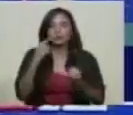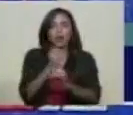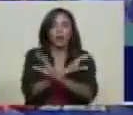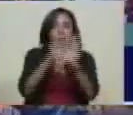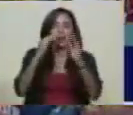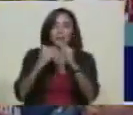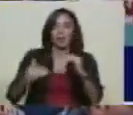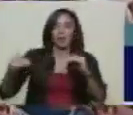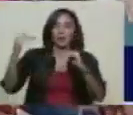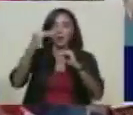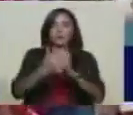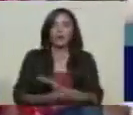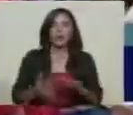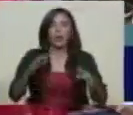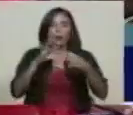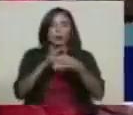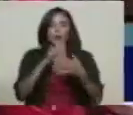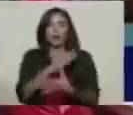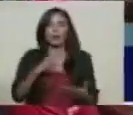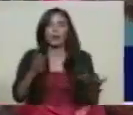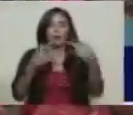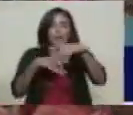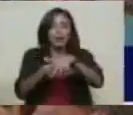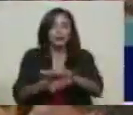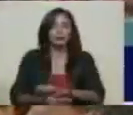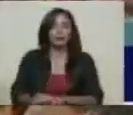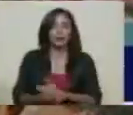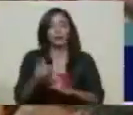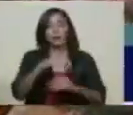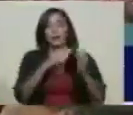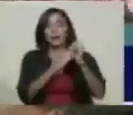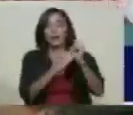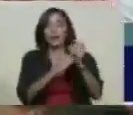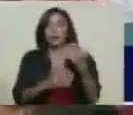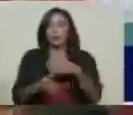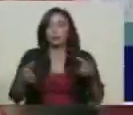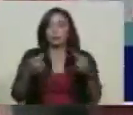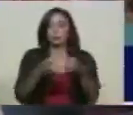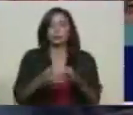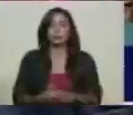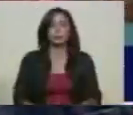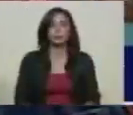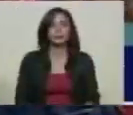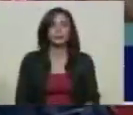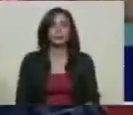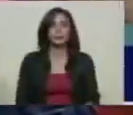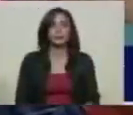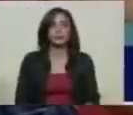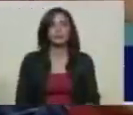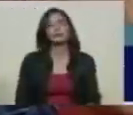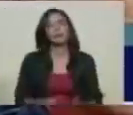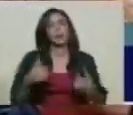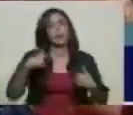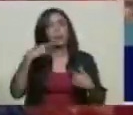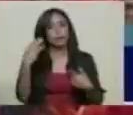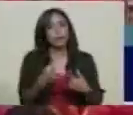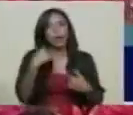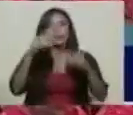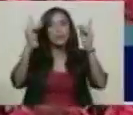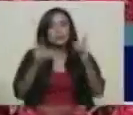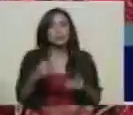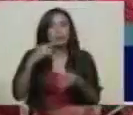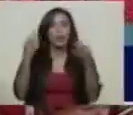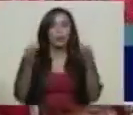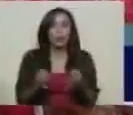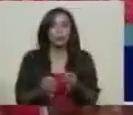de unidad, de cohesión y de liderazgo colectivo. Creo que ha sido una decisión justa.